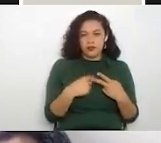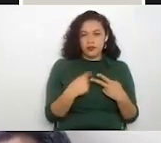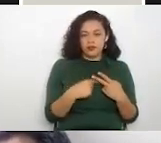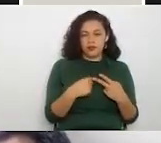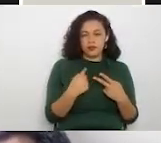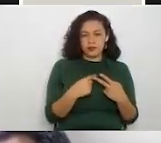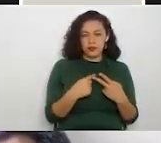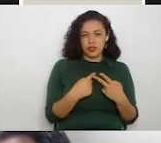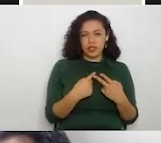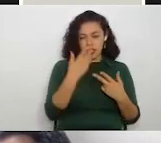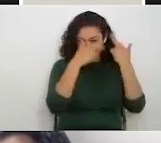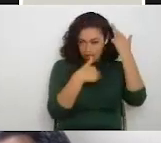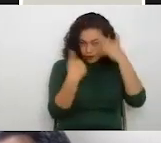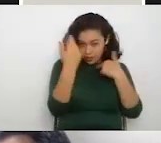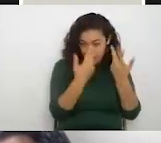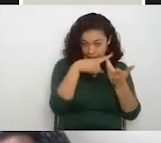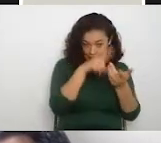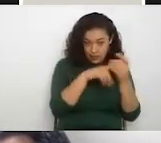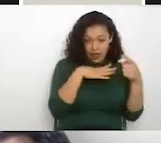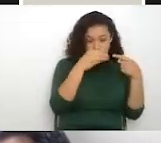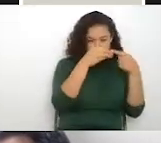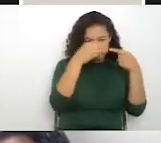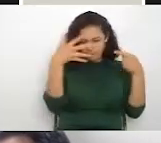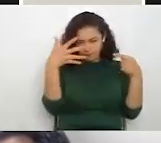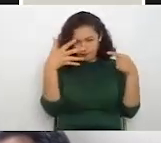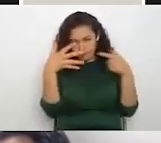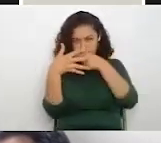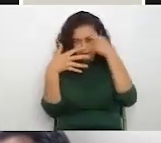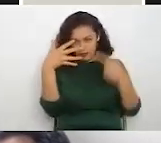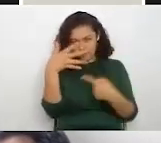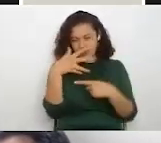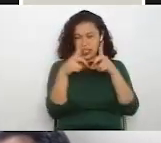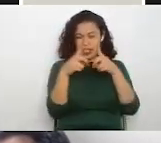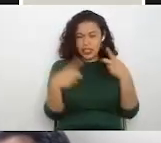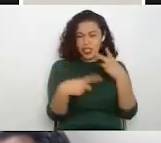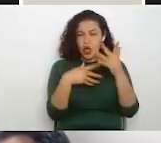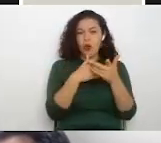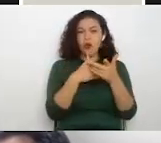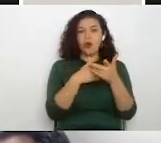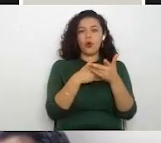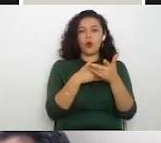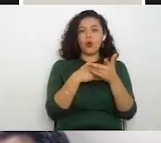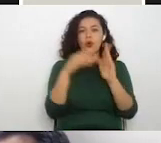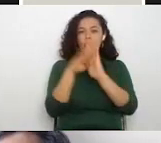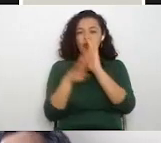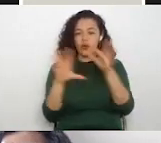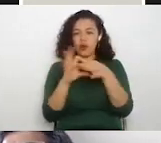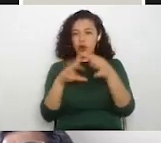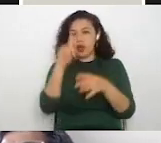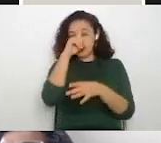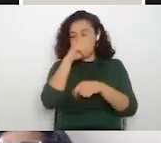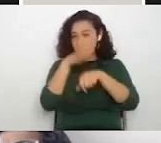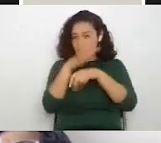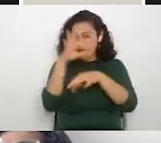esa valoración a lo mejor se podría desarrollar un procedimiento o un instructivo de trabajo más